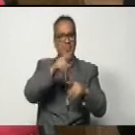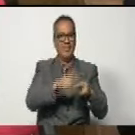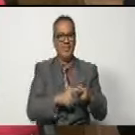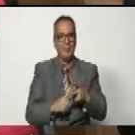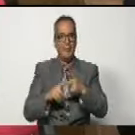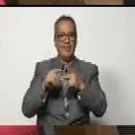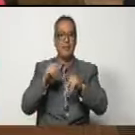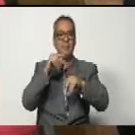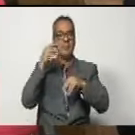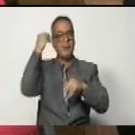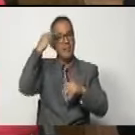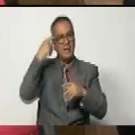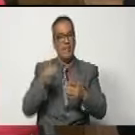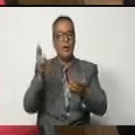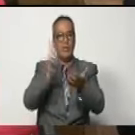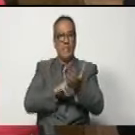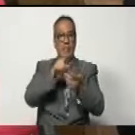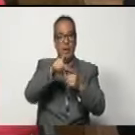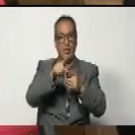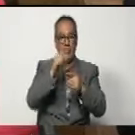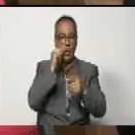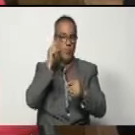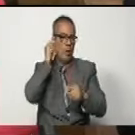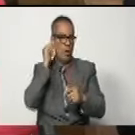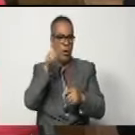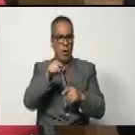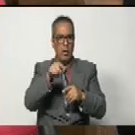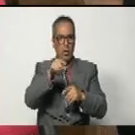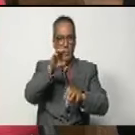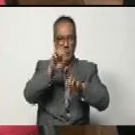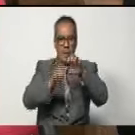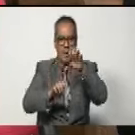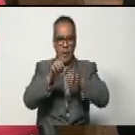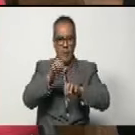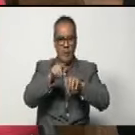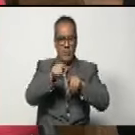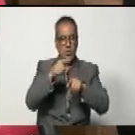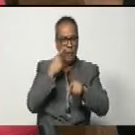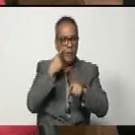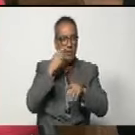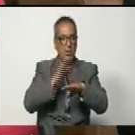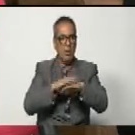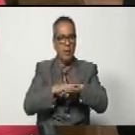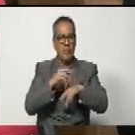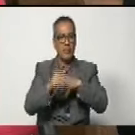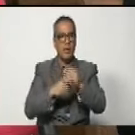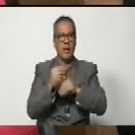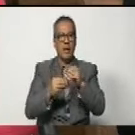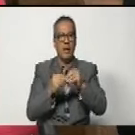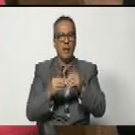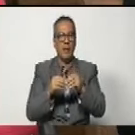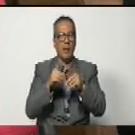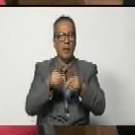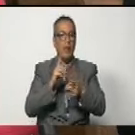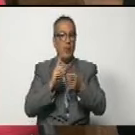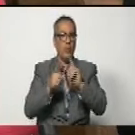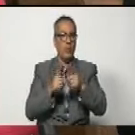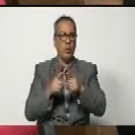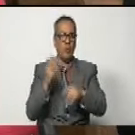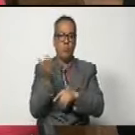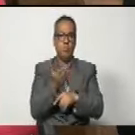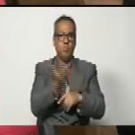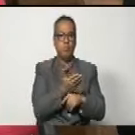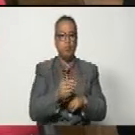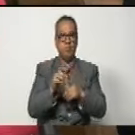ocupación. En caso de reincidencia, el transgresor será sometido a acciones de monitoreo y evaluación y en determinados casos